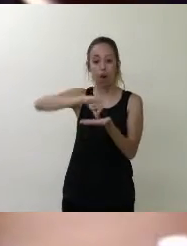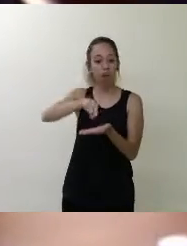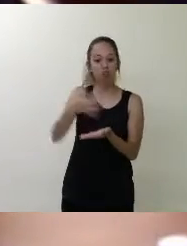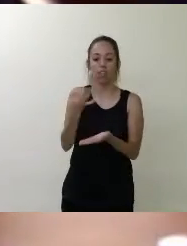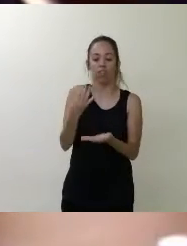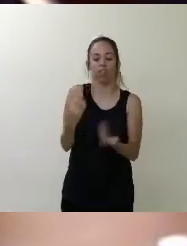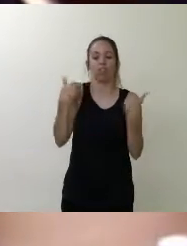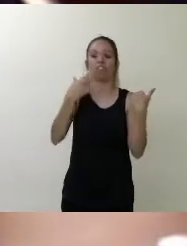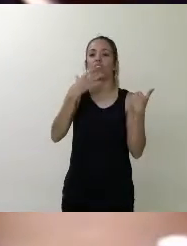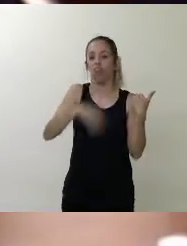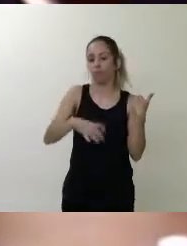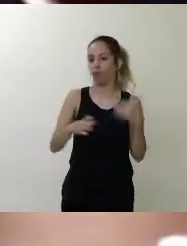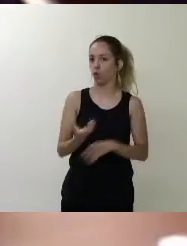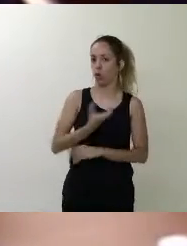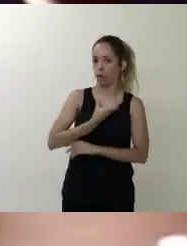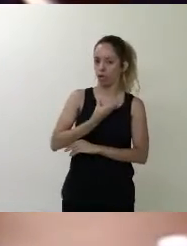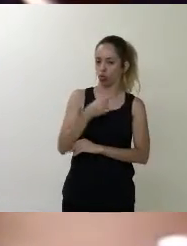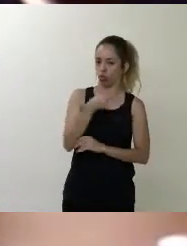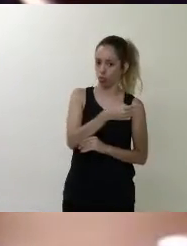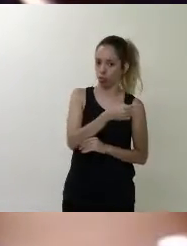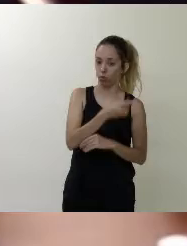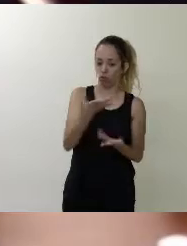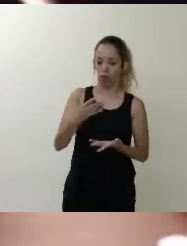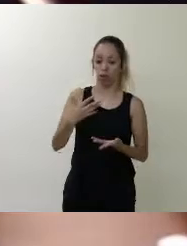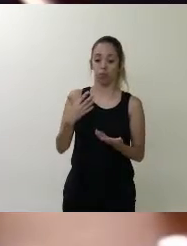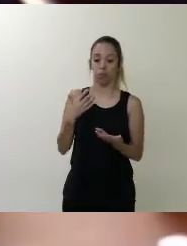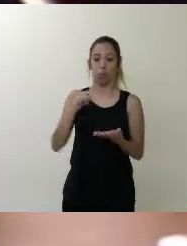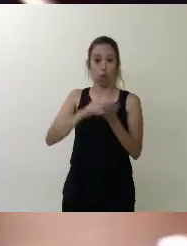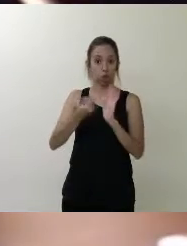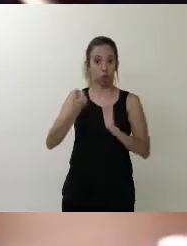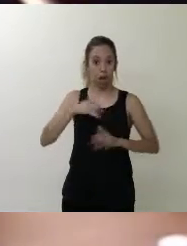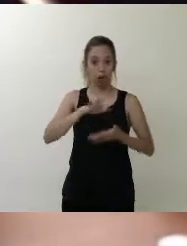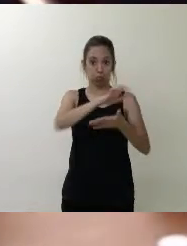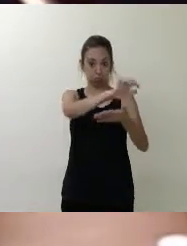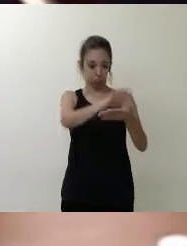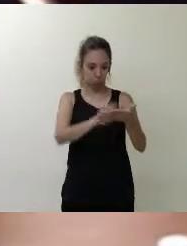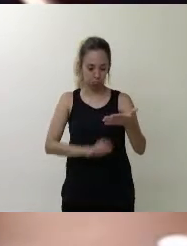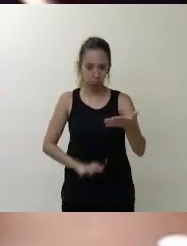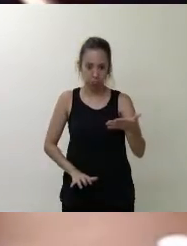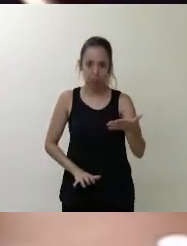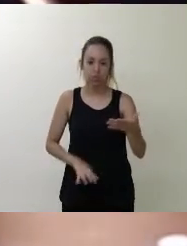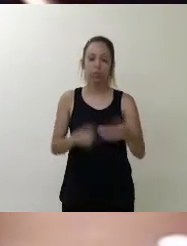necesario establecer ese convenio. El proyecto está redactado, el importe